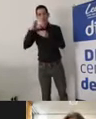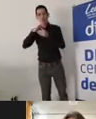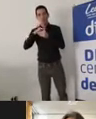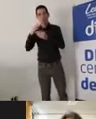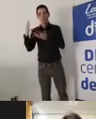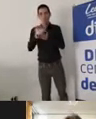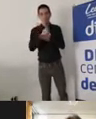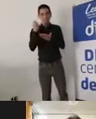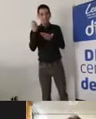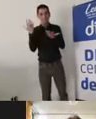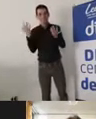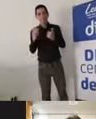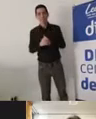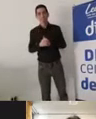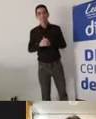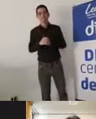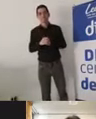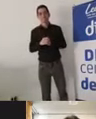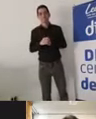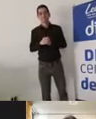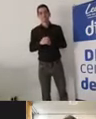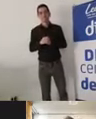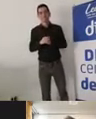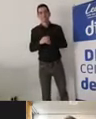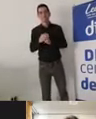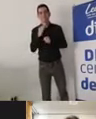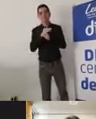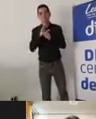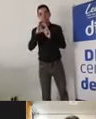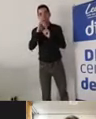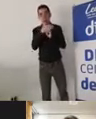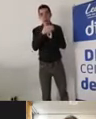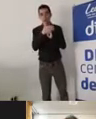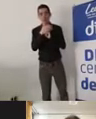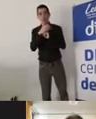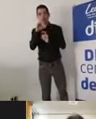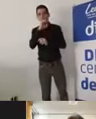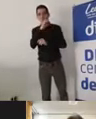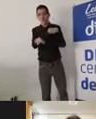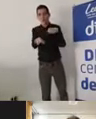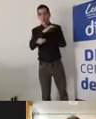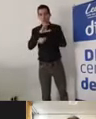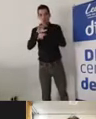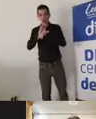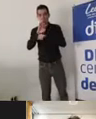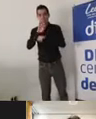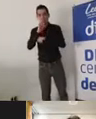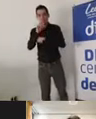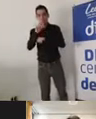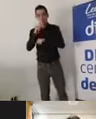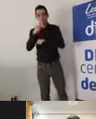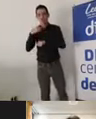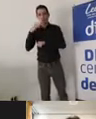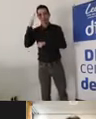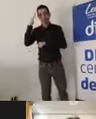Capital Colombiana, en favor de los jóvenes. Hoy además tengo la responsabilidad de ser el presidente de la Comisión de Gobierno del Consejo